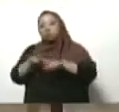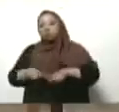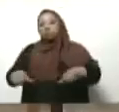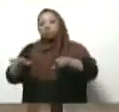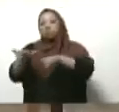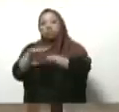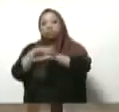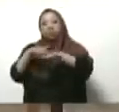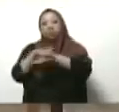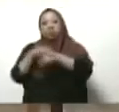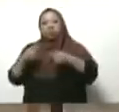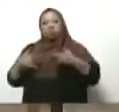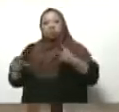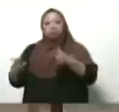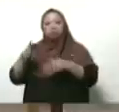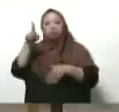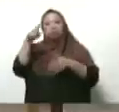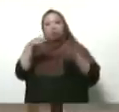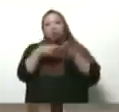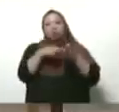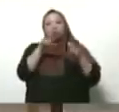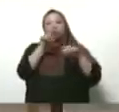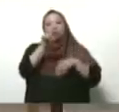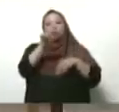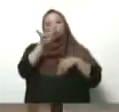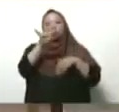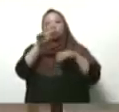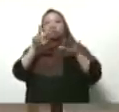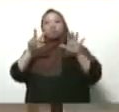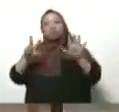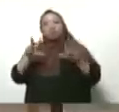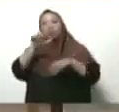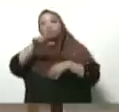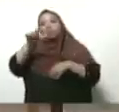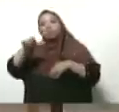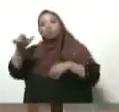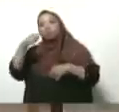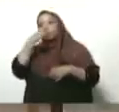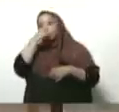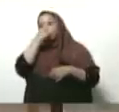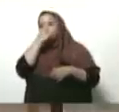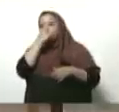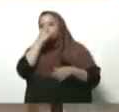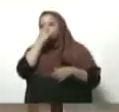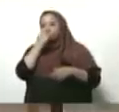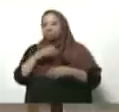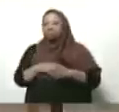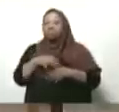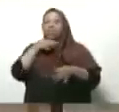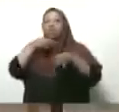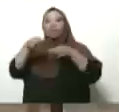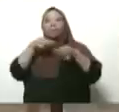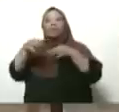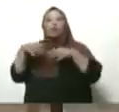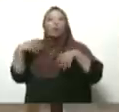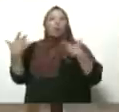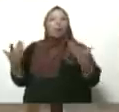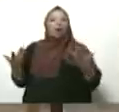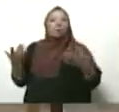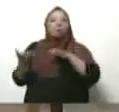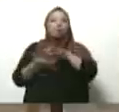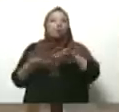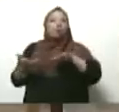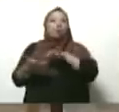a 1.193 personas hemos visto que el mayor número de citaciones planteadas se refieren a